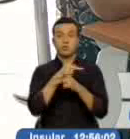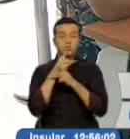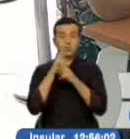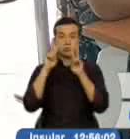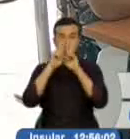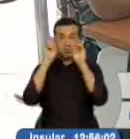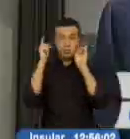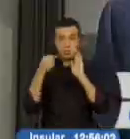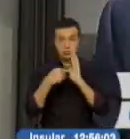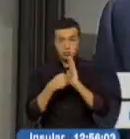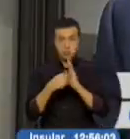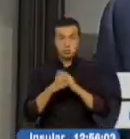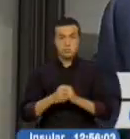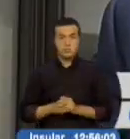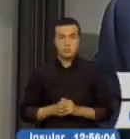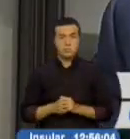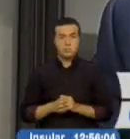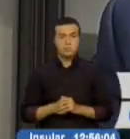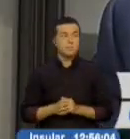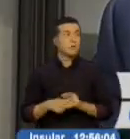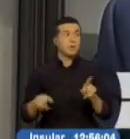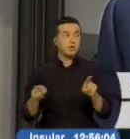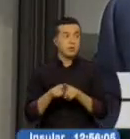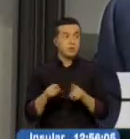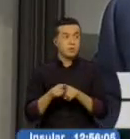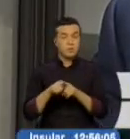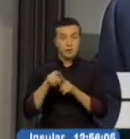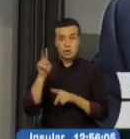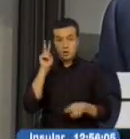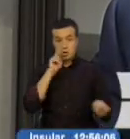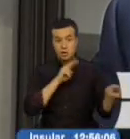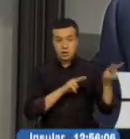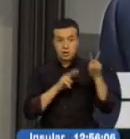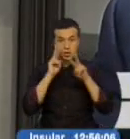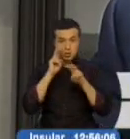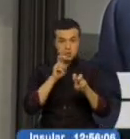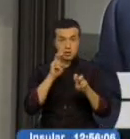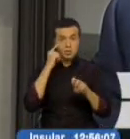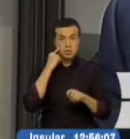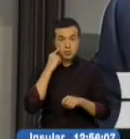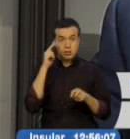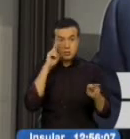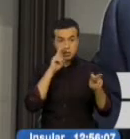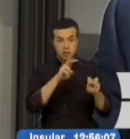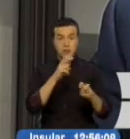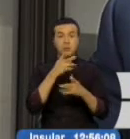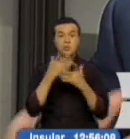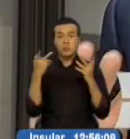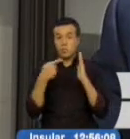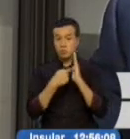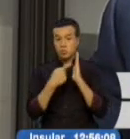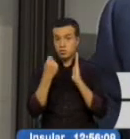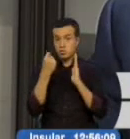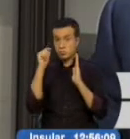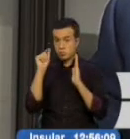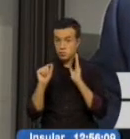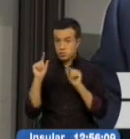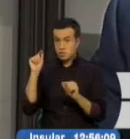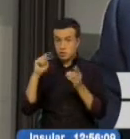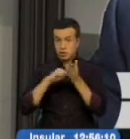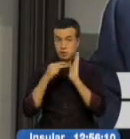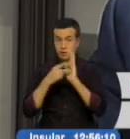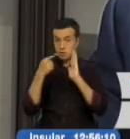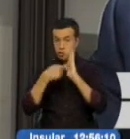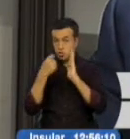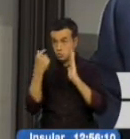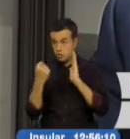ámbito tributario. Y por qué no también hacer un análisis para una simplificación y optimización tributaria. Ojo, eso no es eliminación